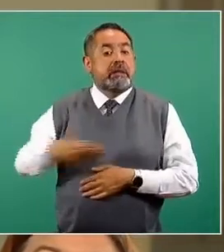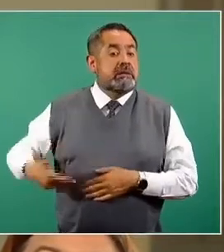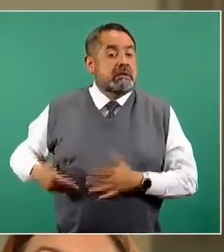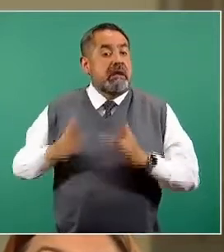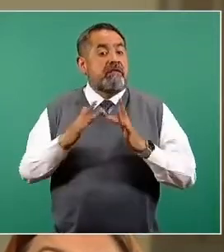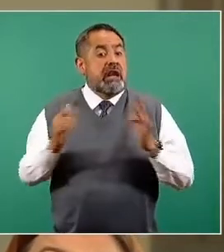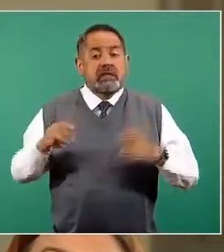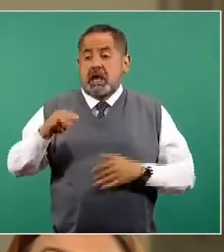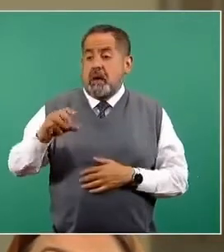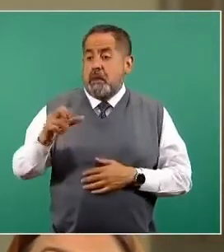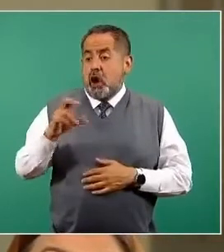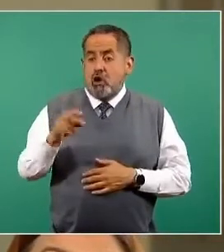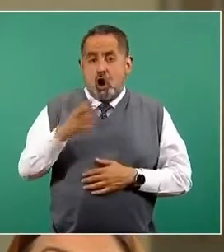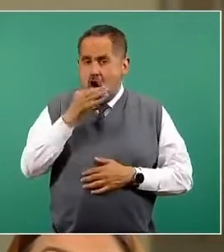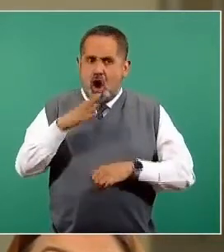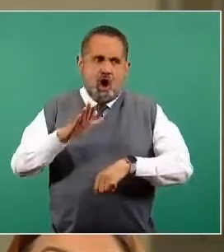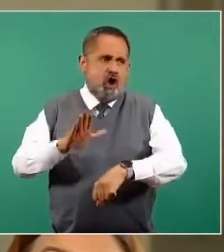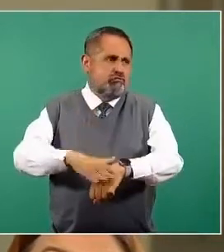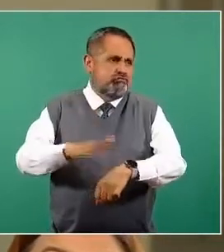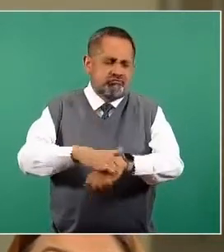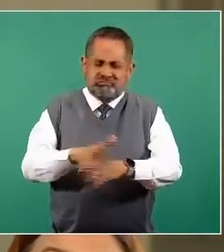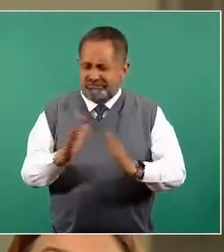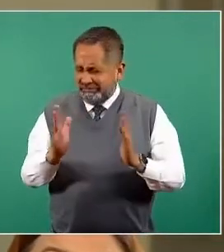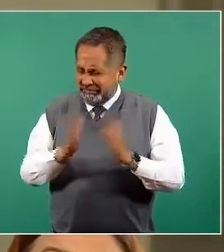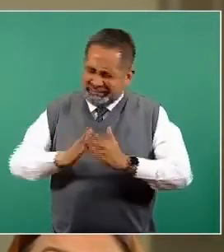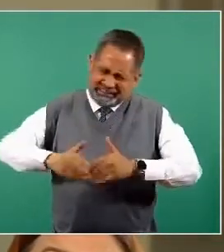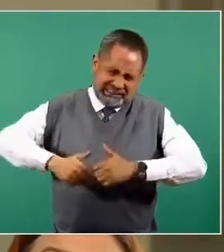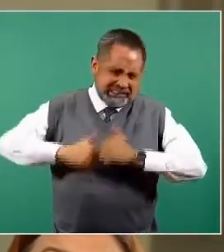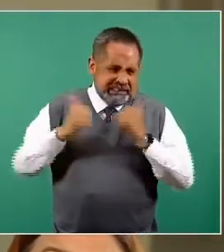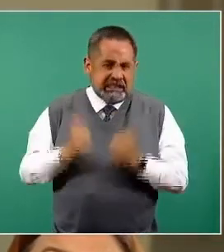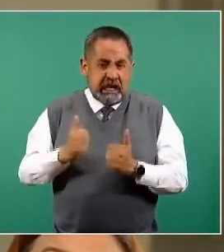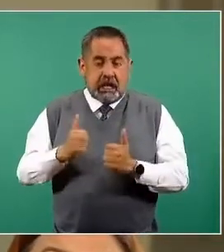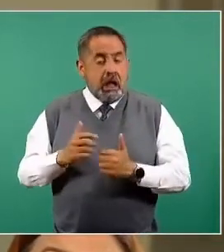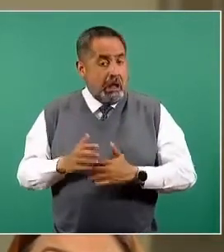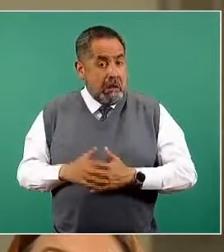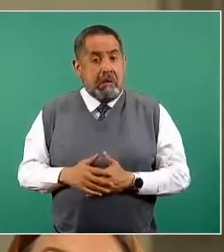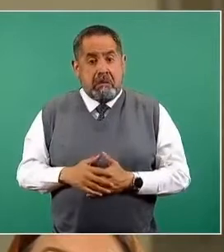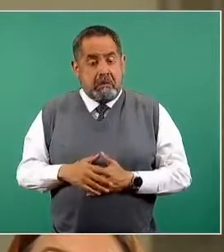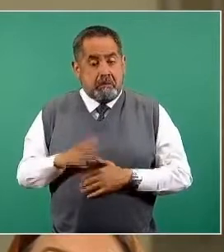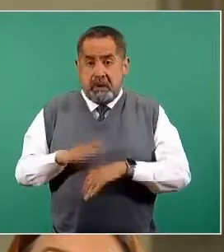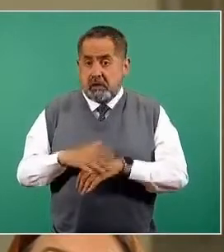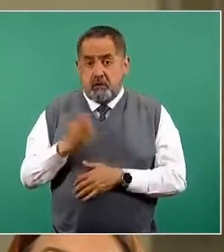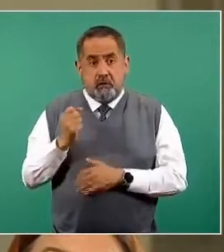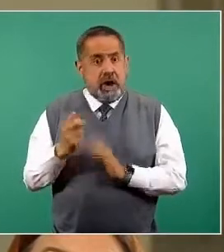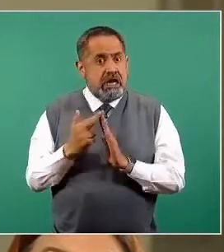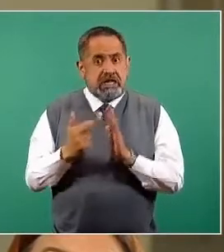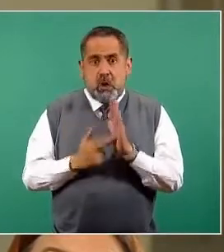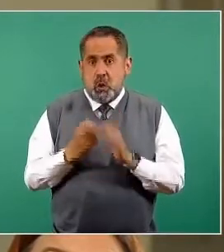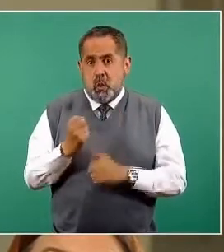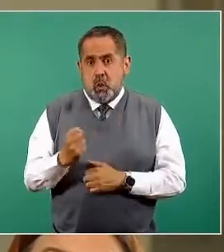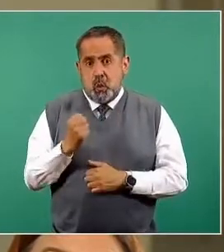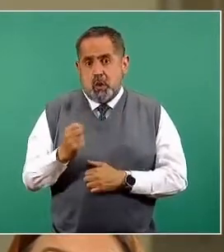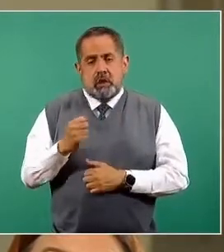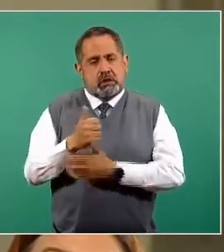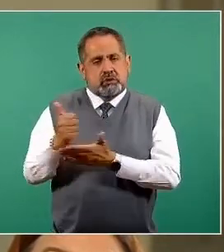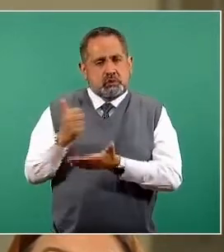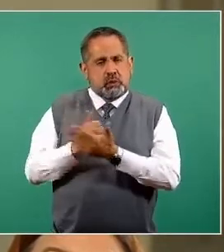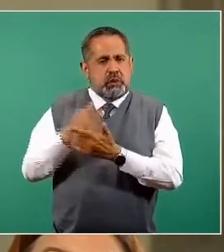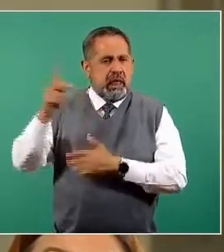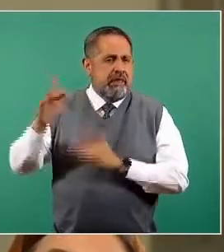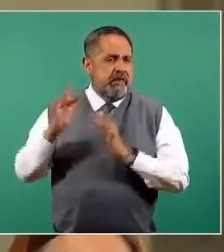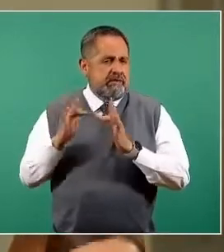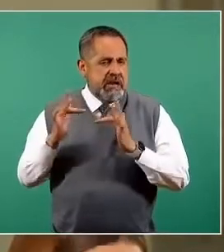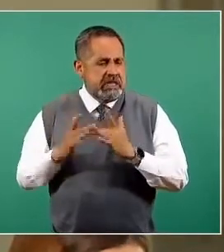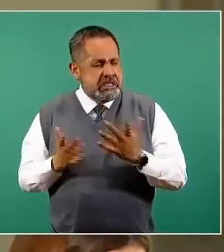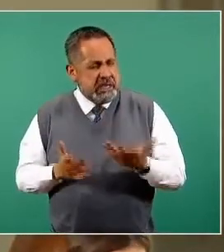dictado un confinamiento estricto en su población, sobre todo en las principales ciudades de ese país